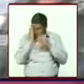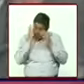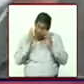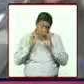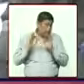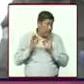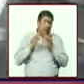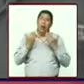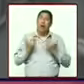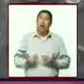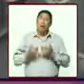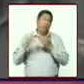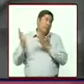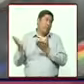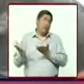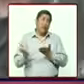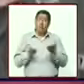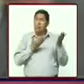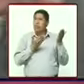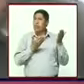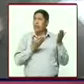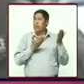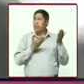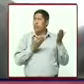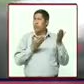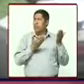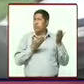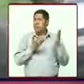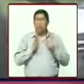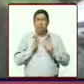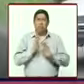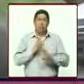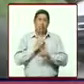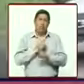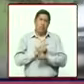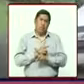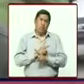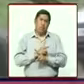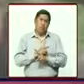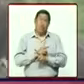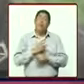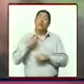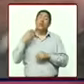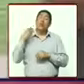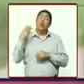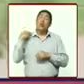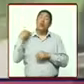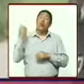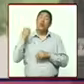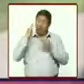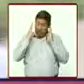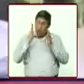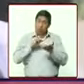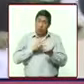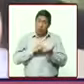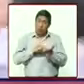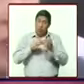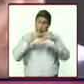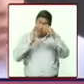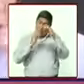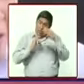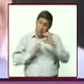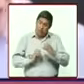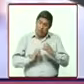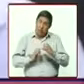embargo, ahora ya va a ser trasladado, me imagino, puesto a buen resguardo. Coronel, ¿se lo va a llevar para atención médica? Tal vez, ¿cómo se ha